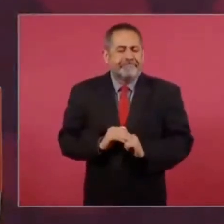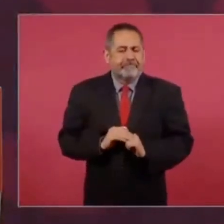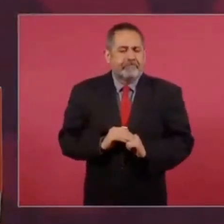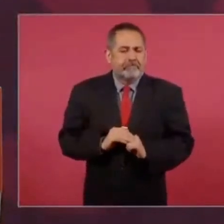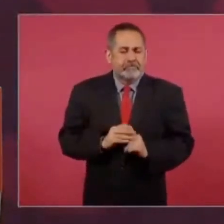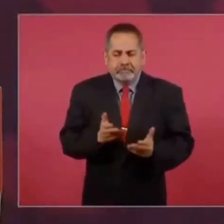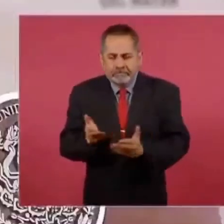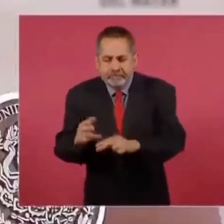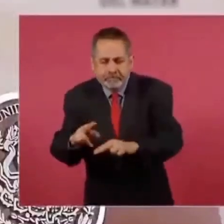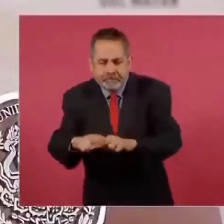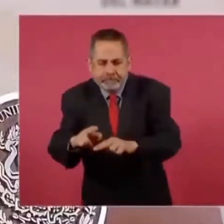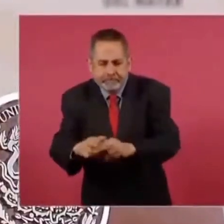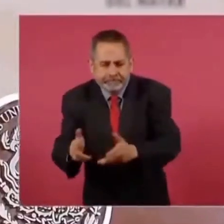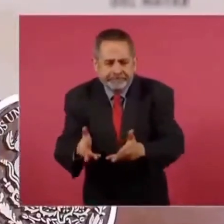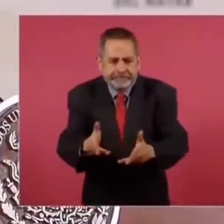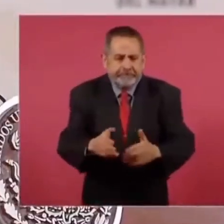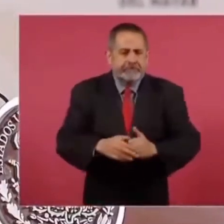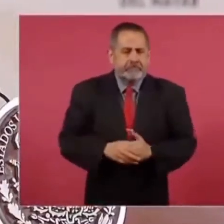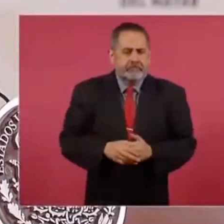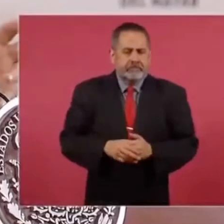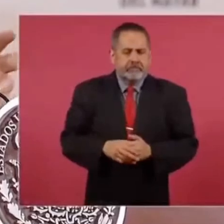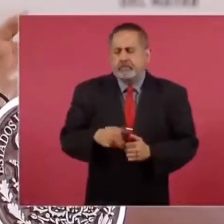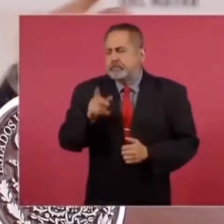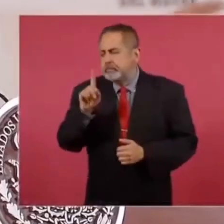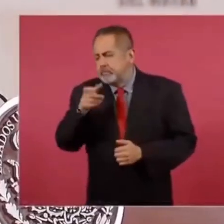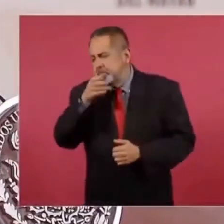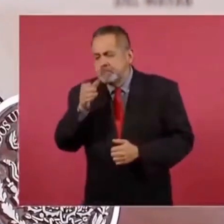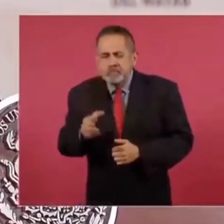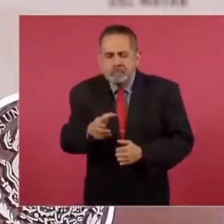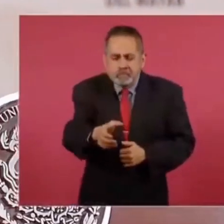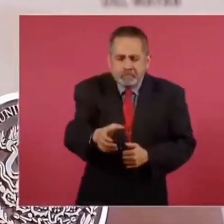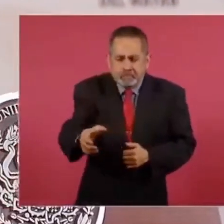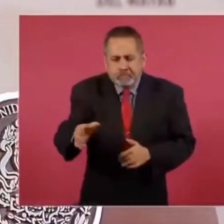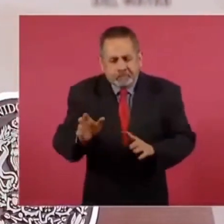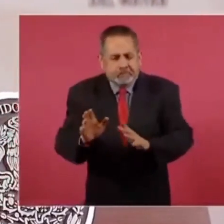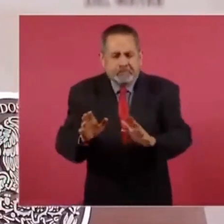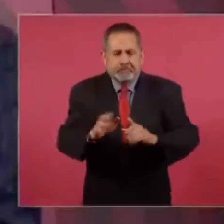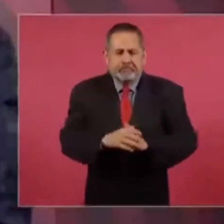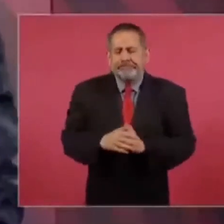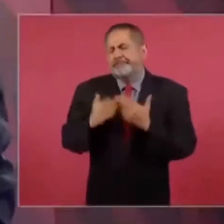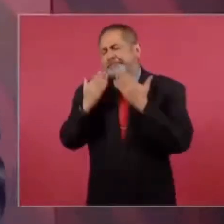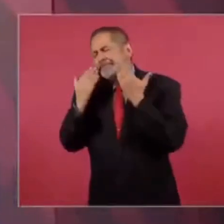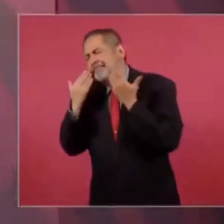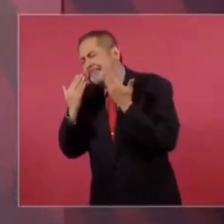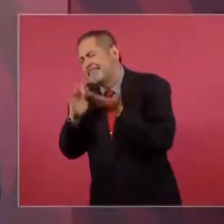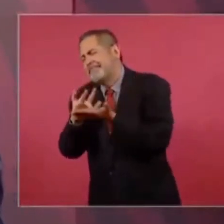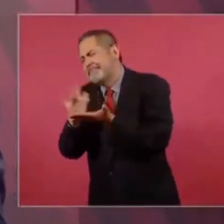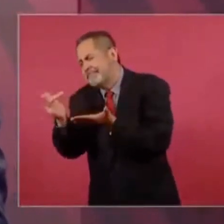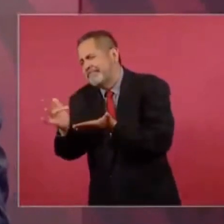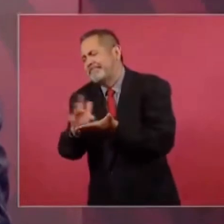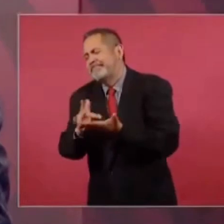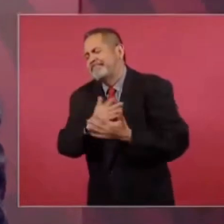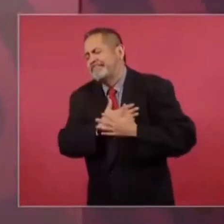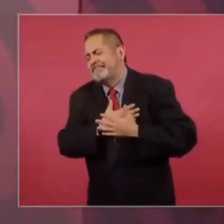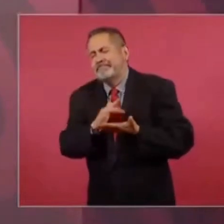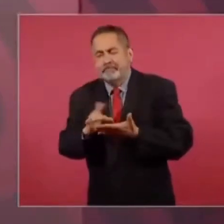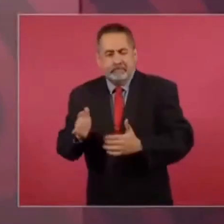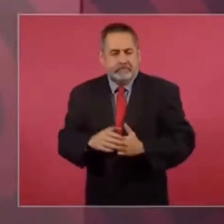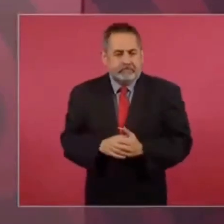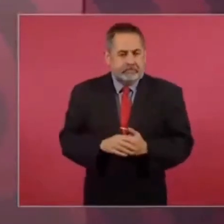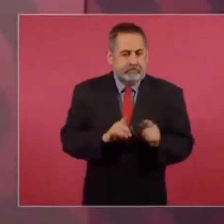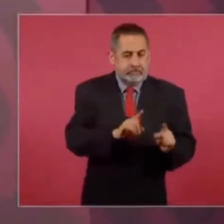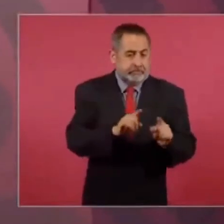Y la sentaban y les daban agua, muchas gracias. Y